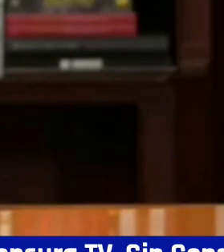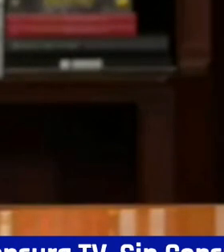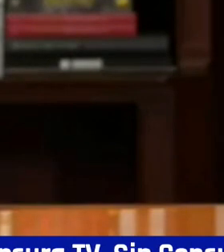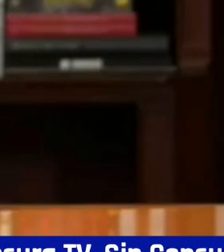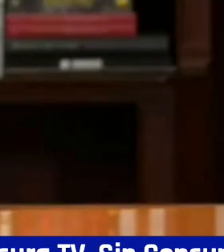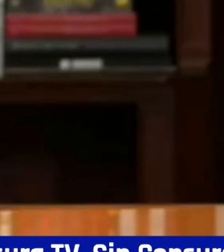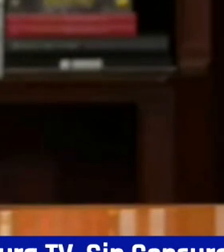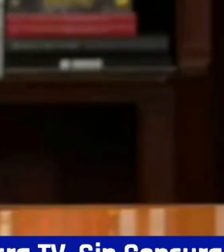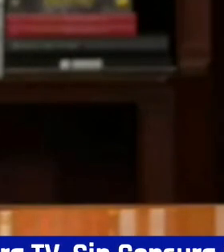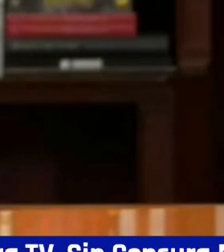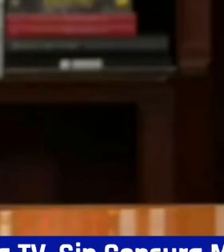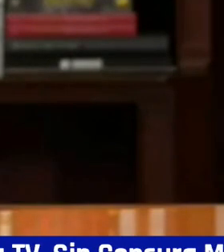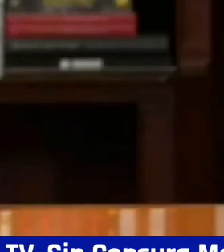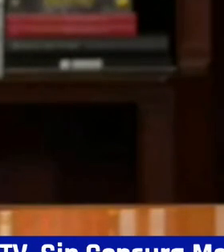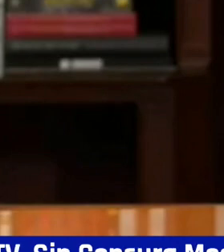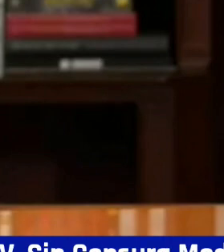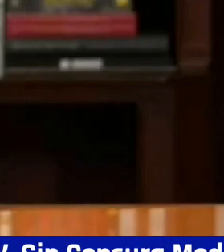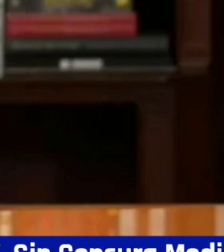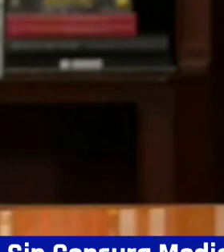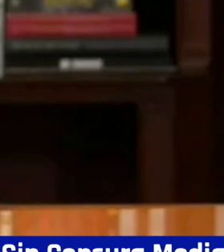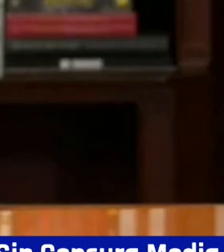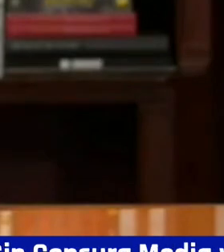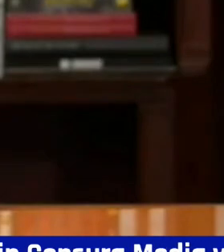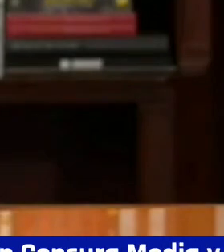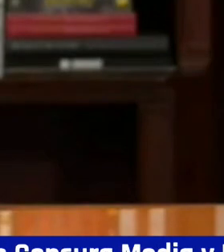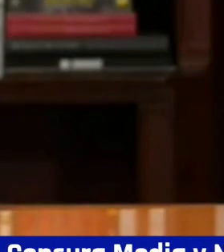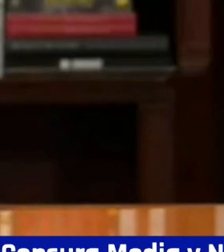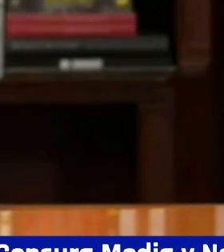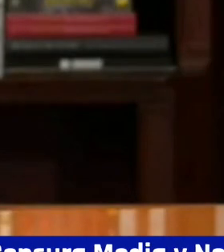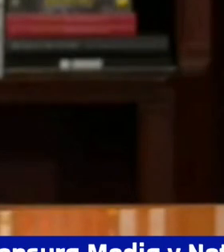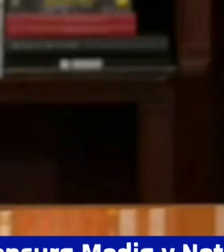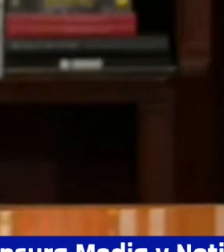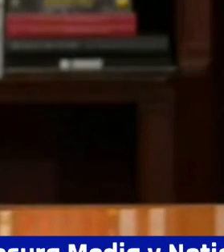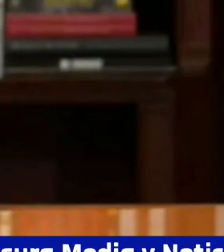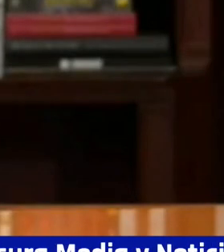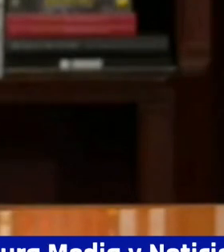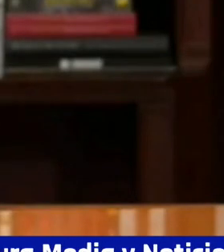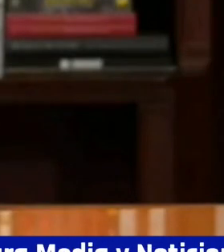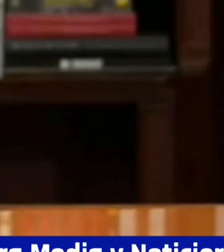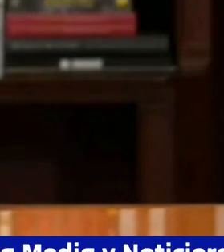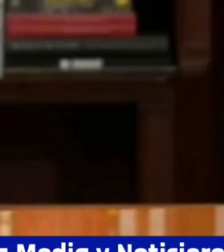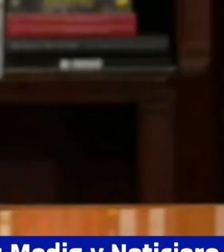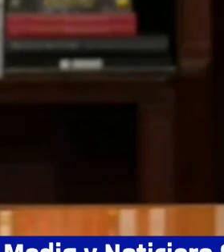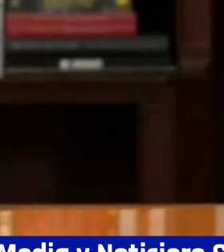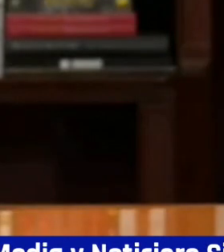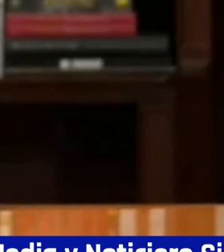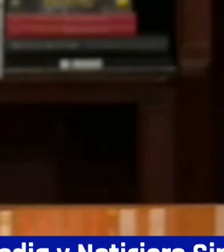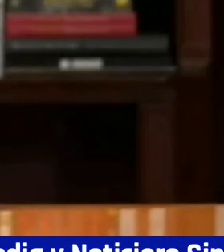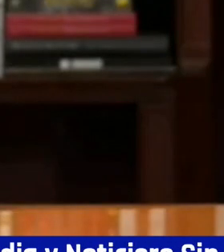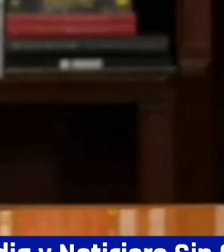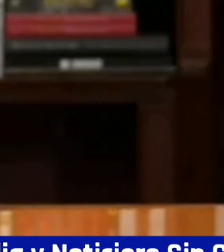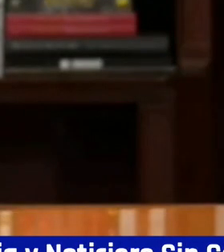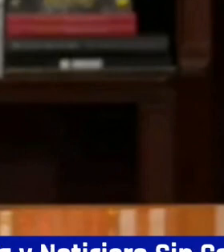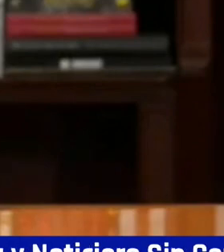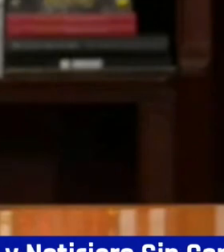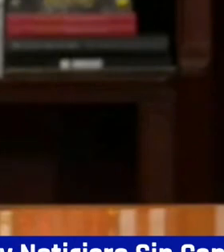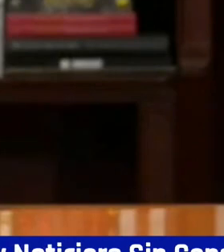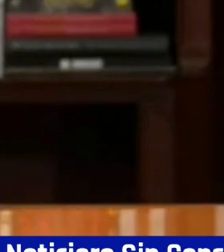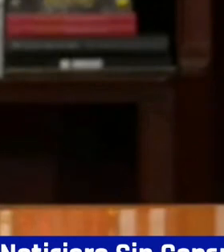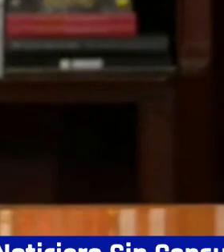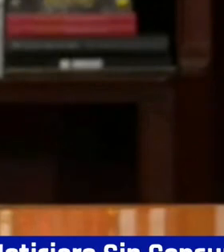con responsabilidad, además con estos antecedentes